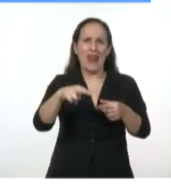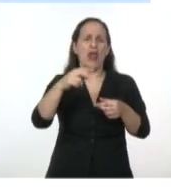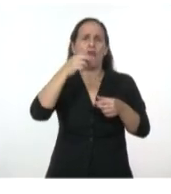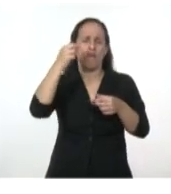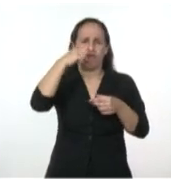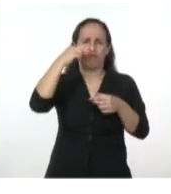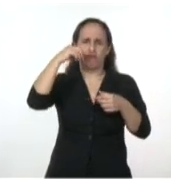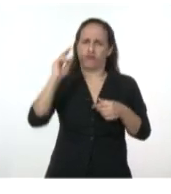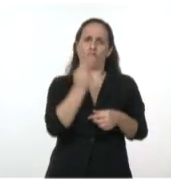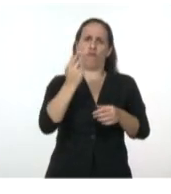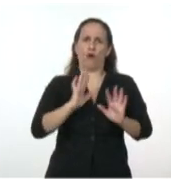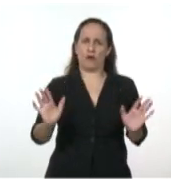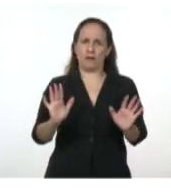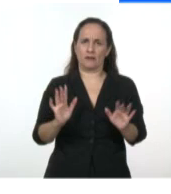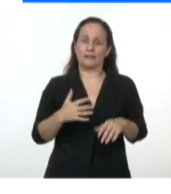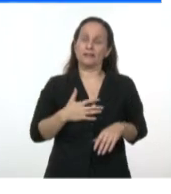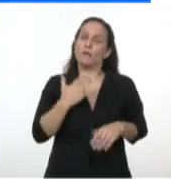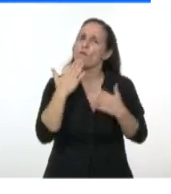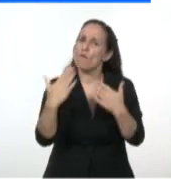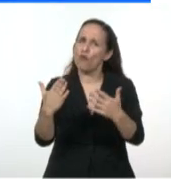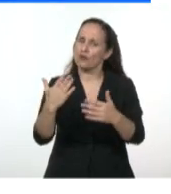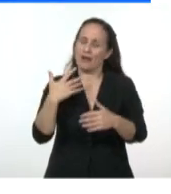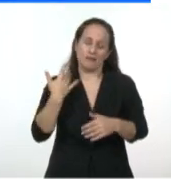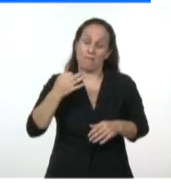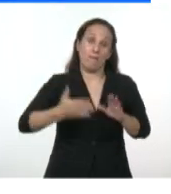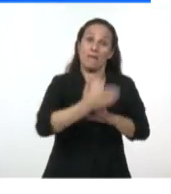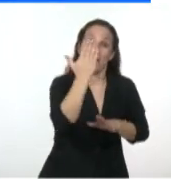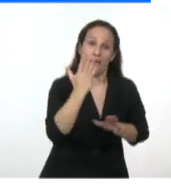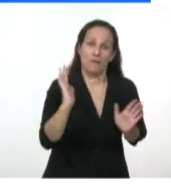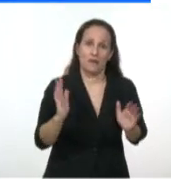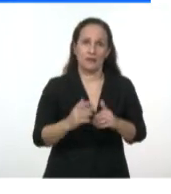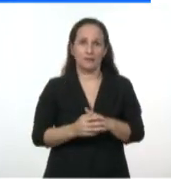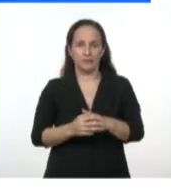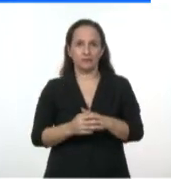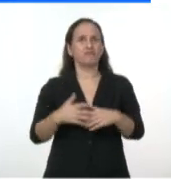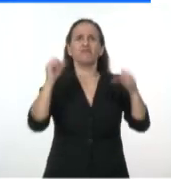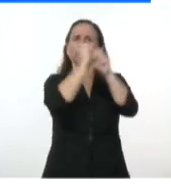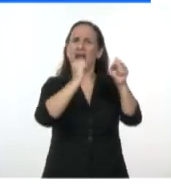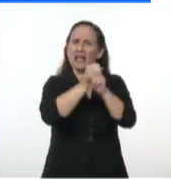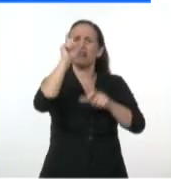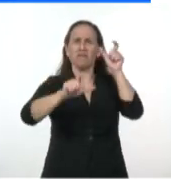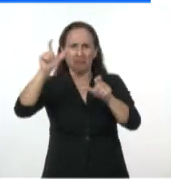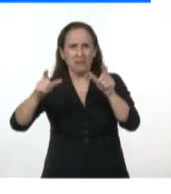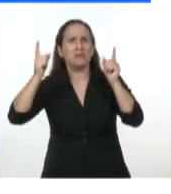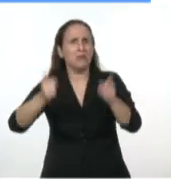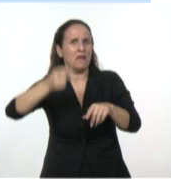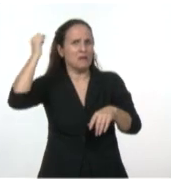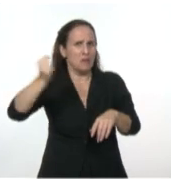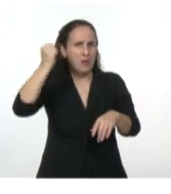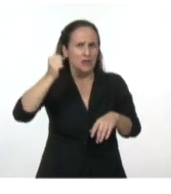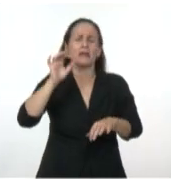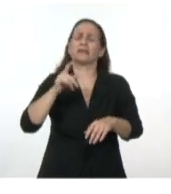Bueno, muchísimas gracias. Debo partir. Hasta luego. ¿Con qué otros grandes oradores contó la historia griega? La historia